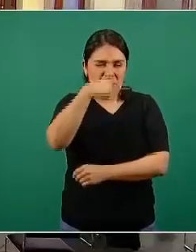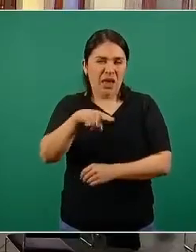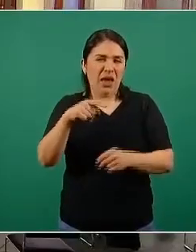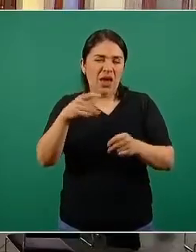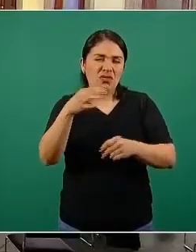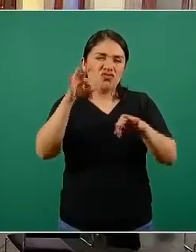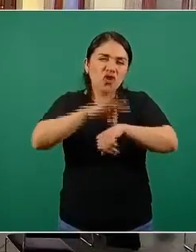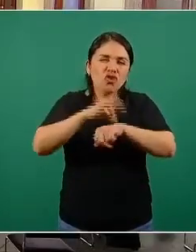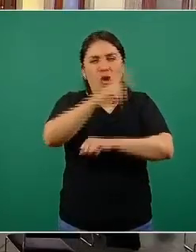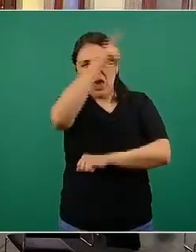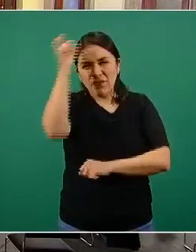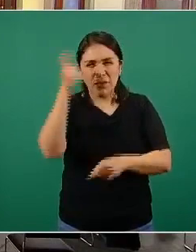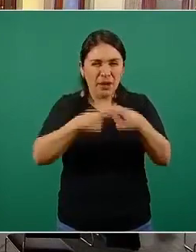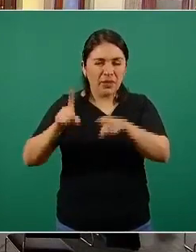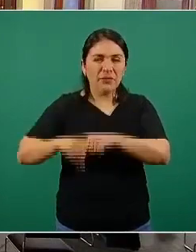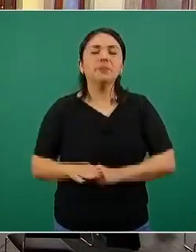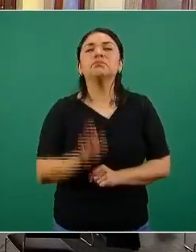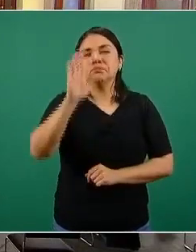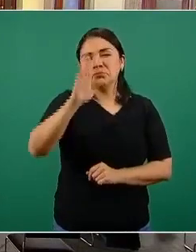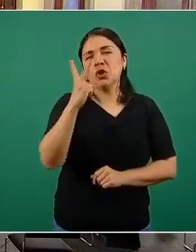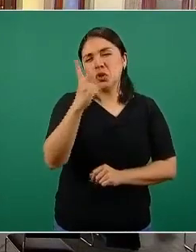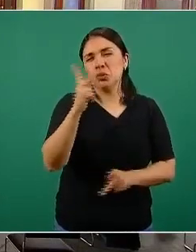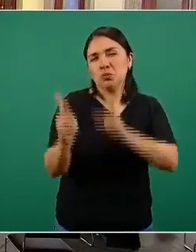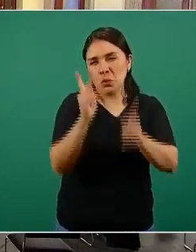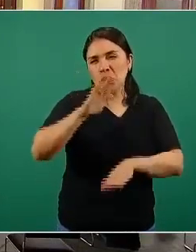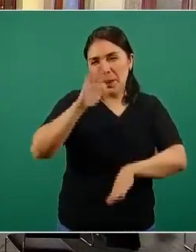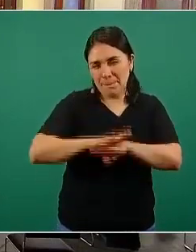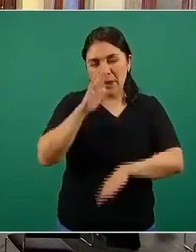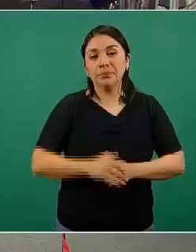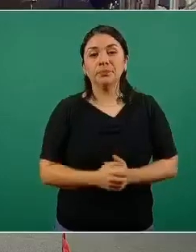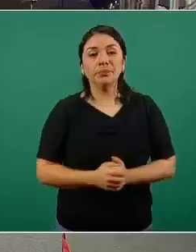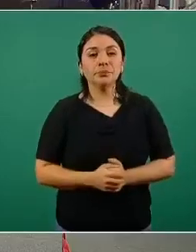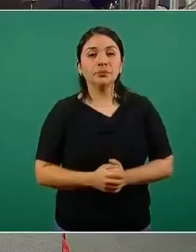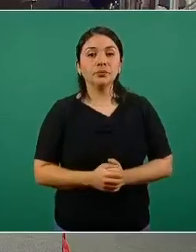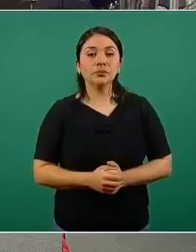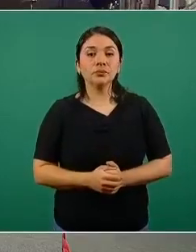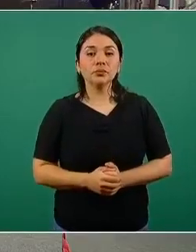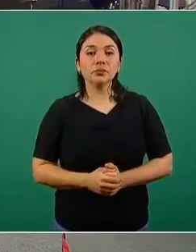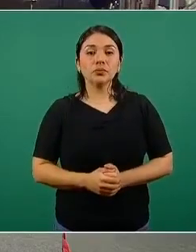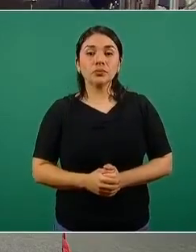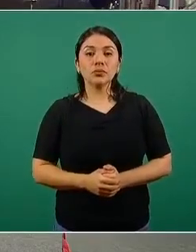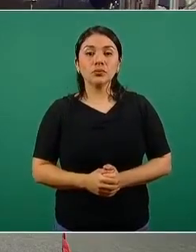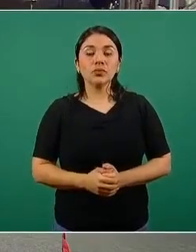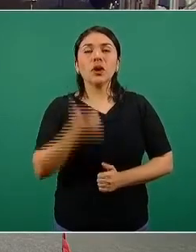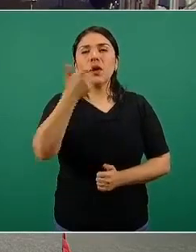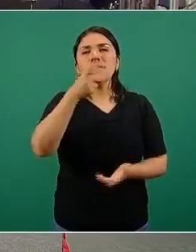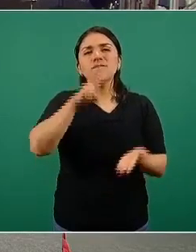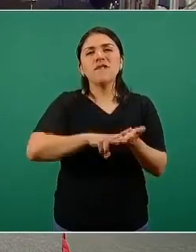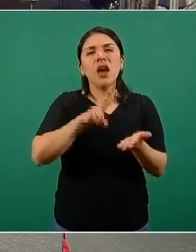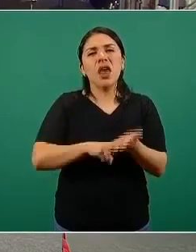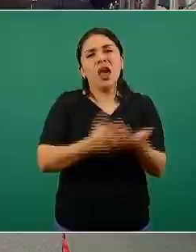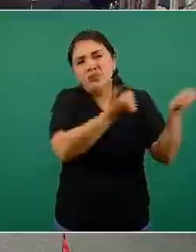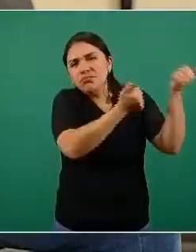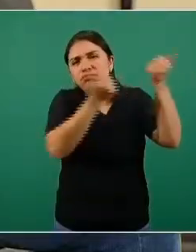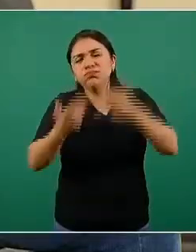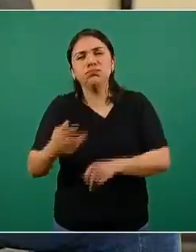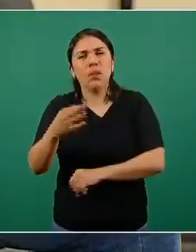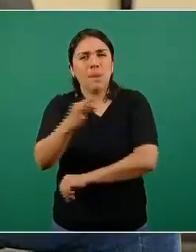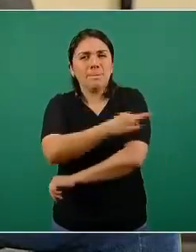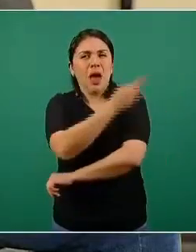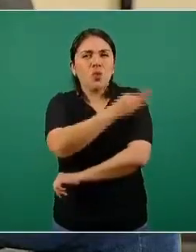la primera dosis. Perdón, 2 últimas preguntas y ya no más. Sobre el costo de traslado de la vacuna